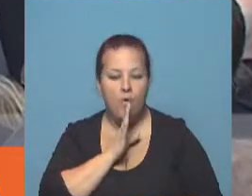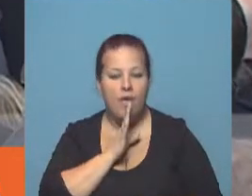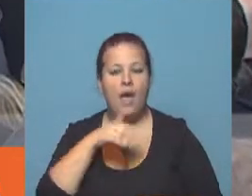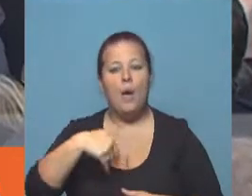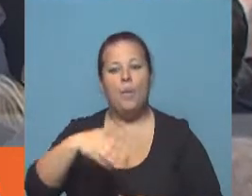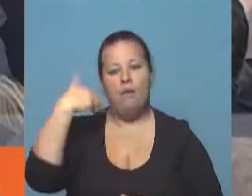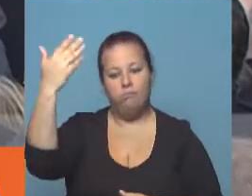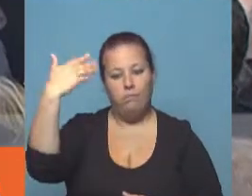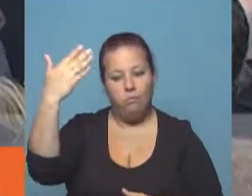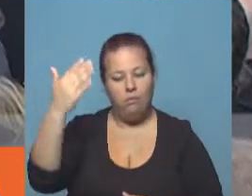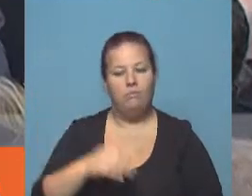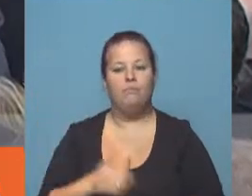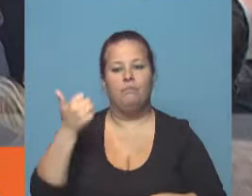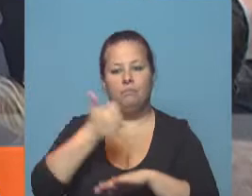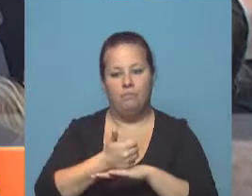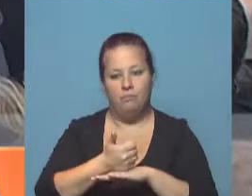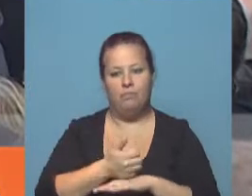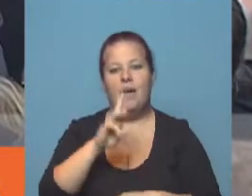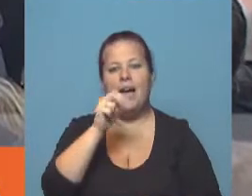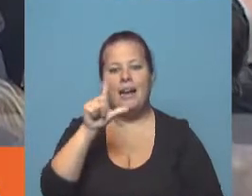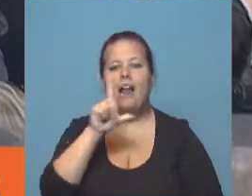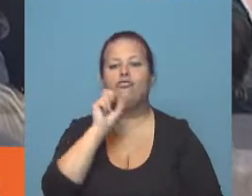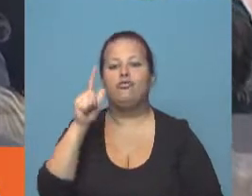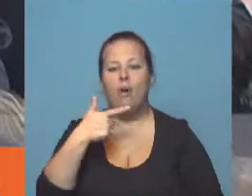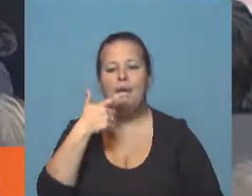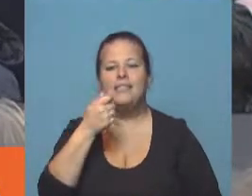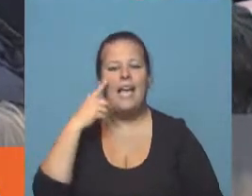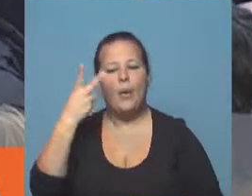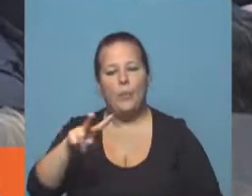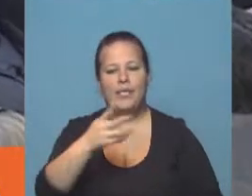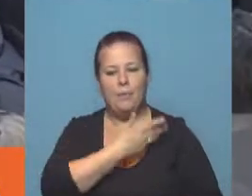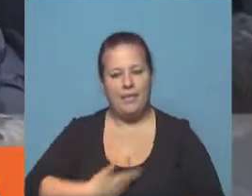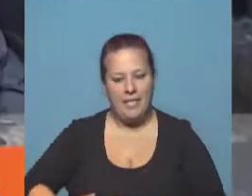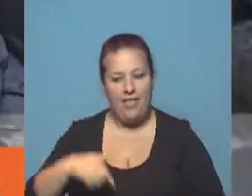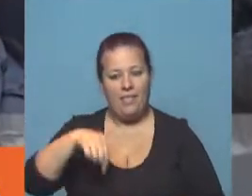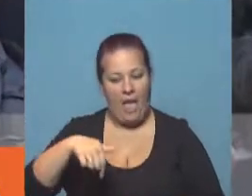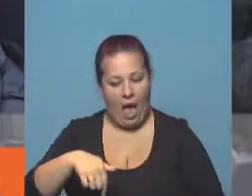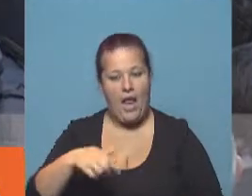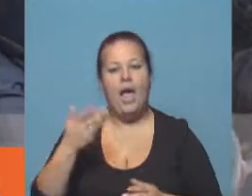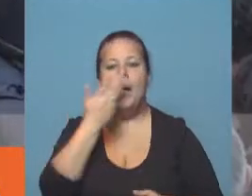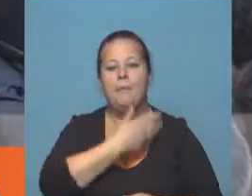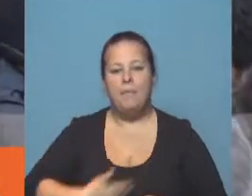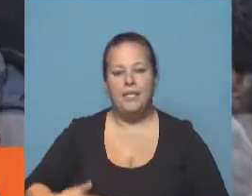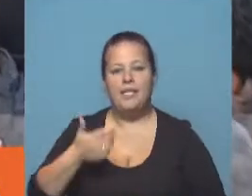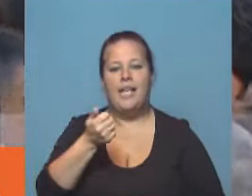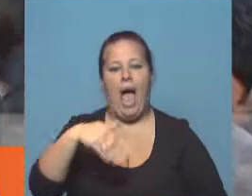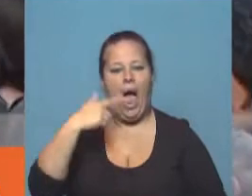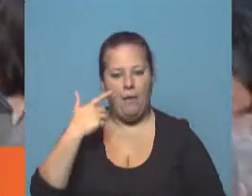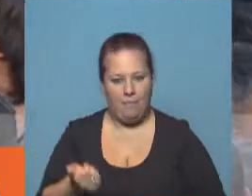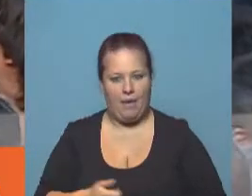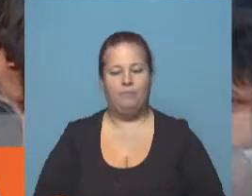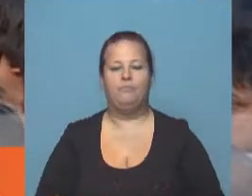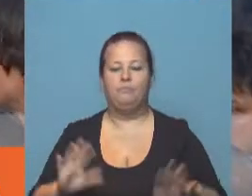va a dirigir la palabra Ralph Thomas Sayeg, vicepresidente en ejercicio de la presidencia de AMIA.